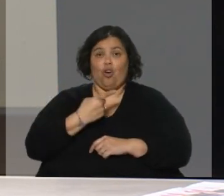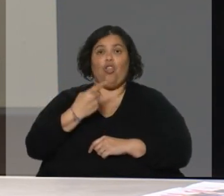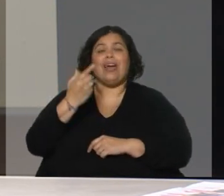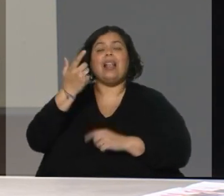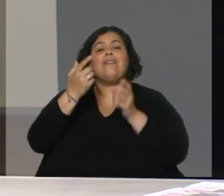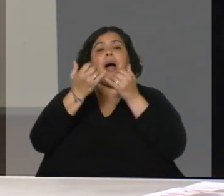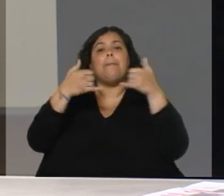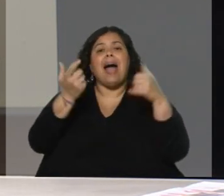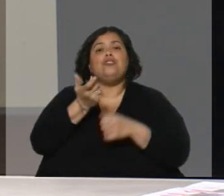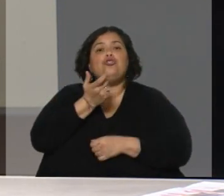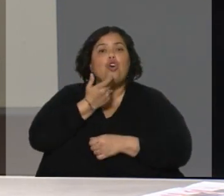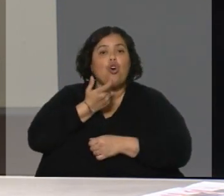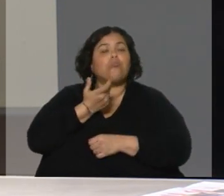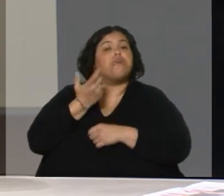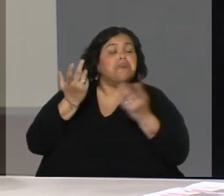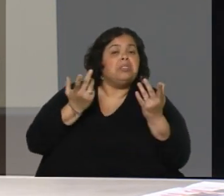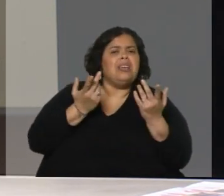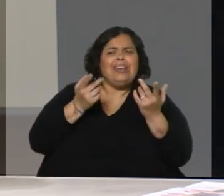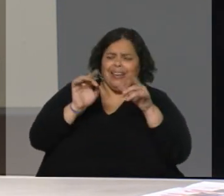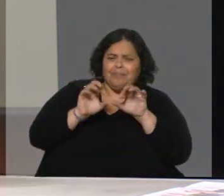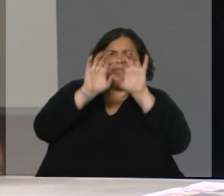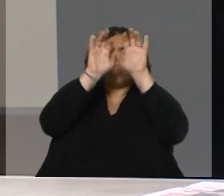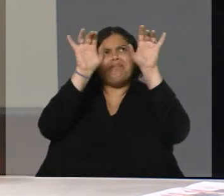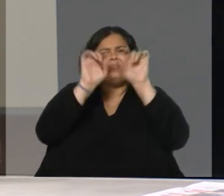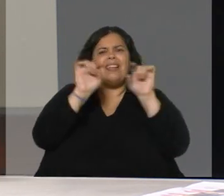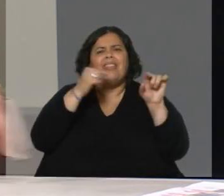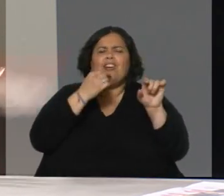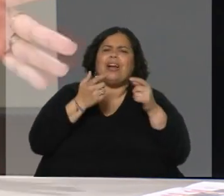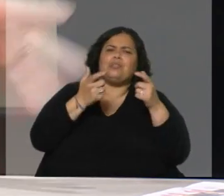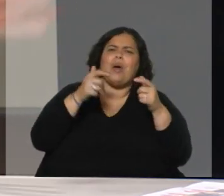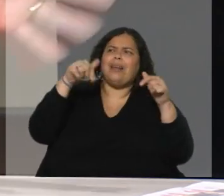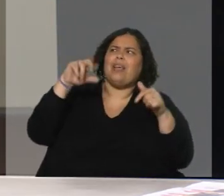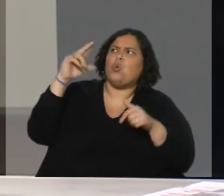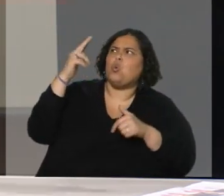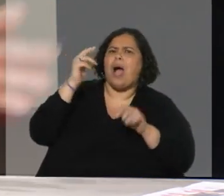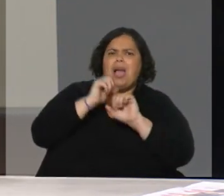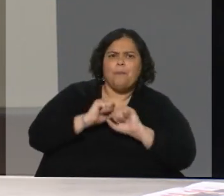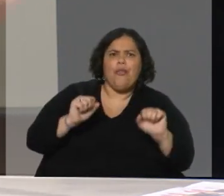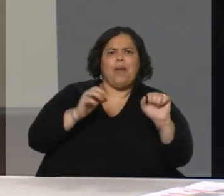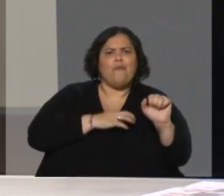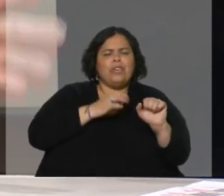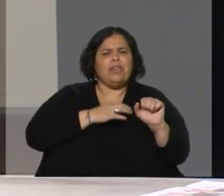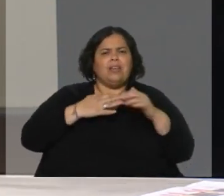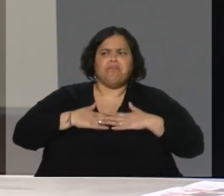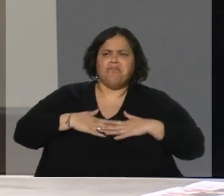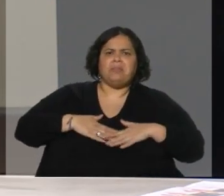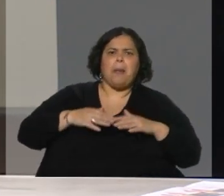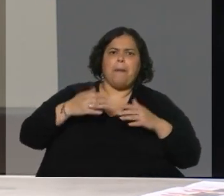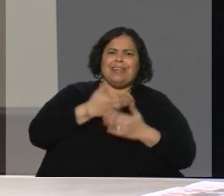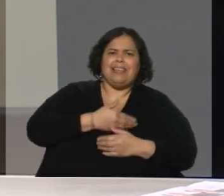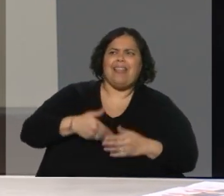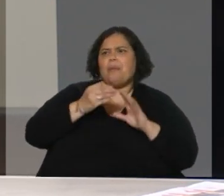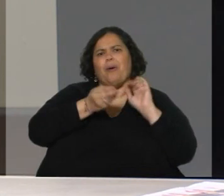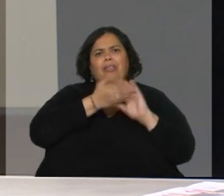Pancho en la pasiva y había puesto algo como este país que podemos vivir así o que el presidente puede estar así